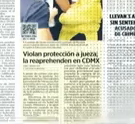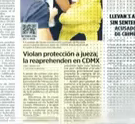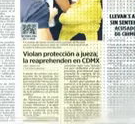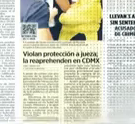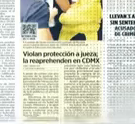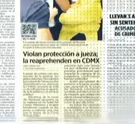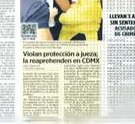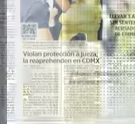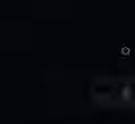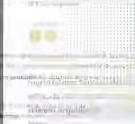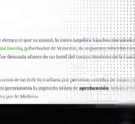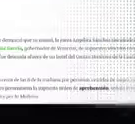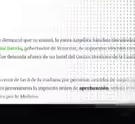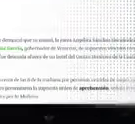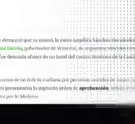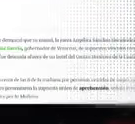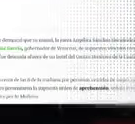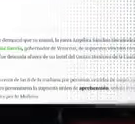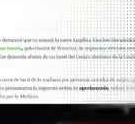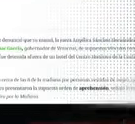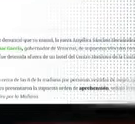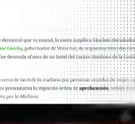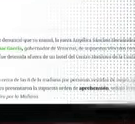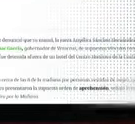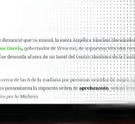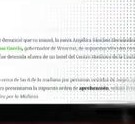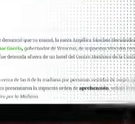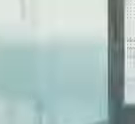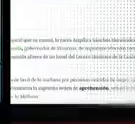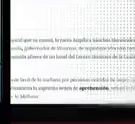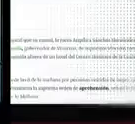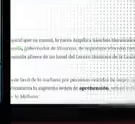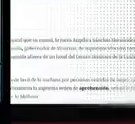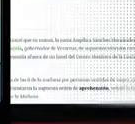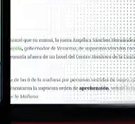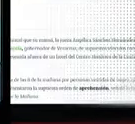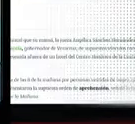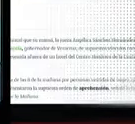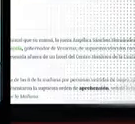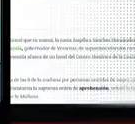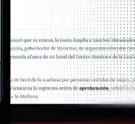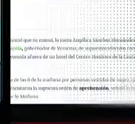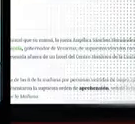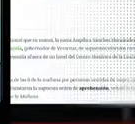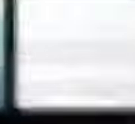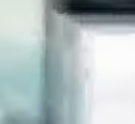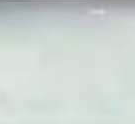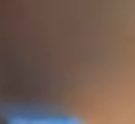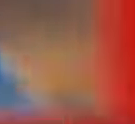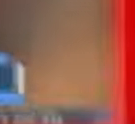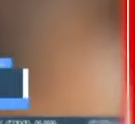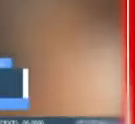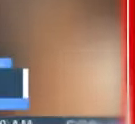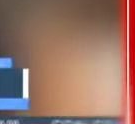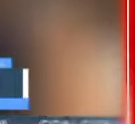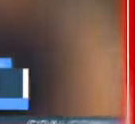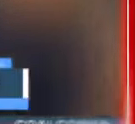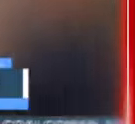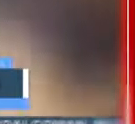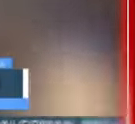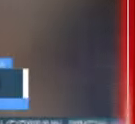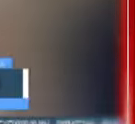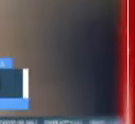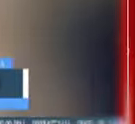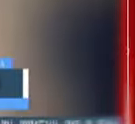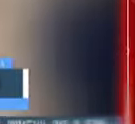tener dos carpetas de investigación abiertas por delitos contra la fe pública y tráfico de influencia. Sí, pero como esto es, a